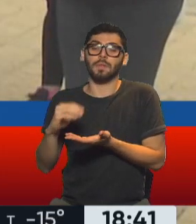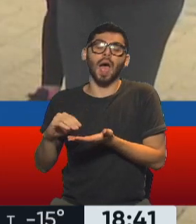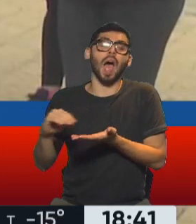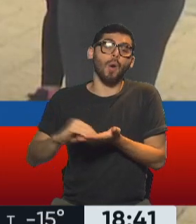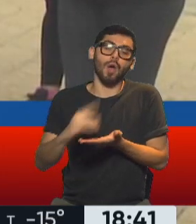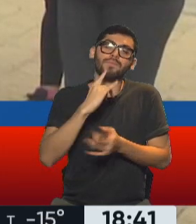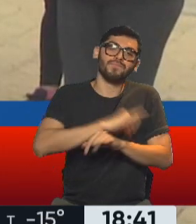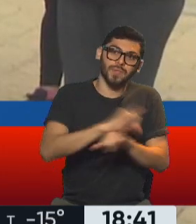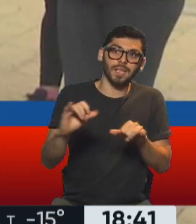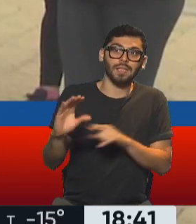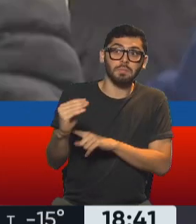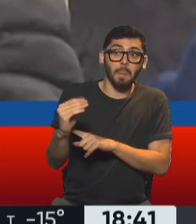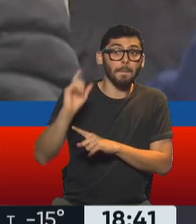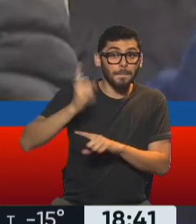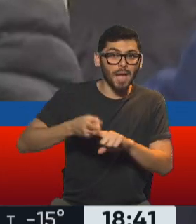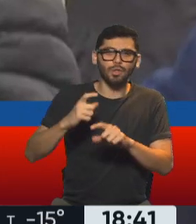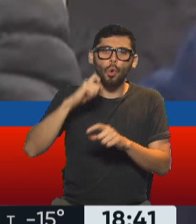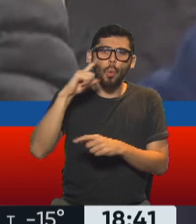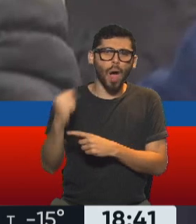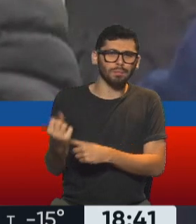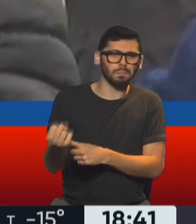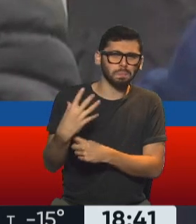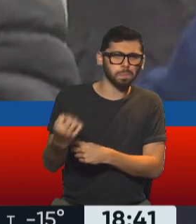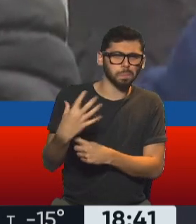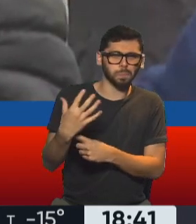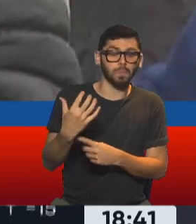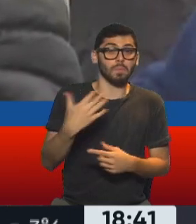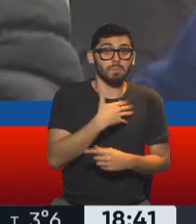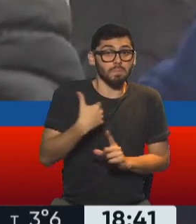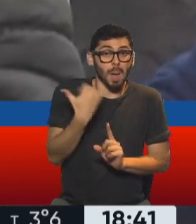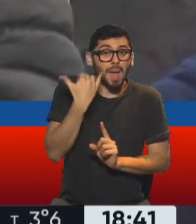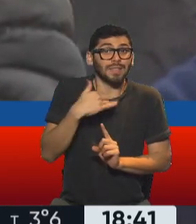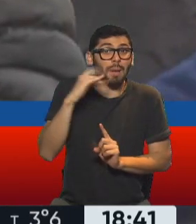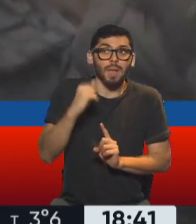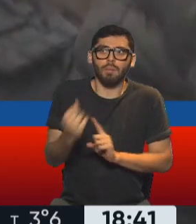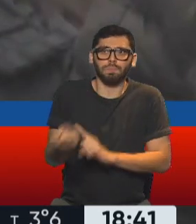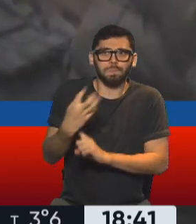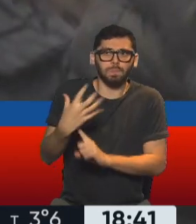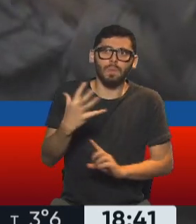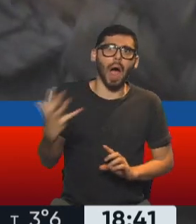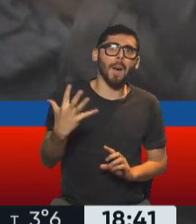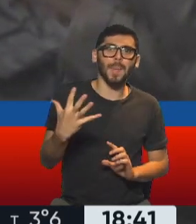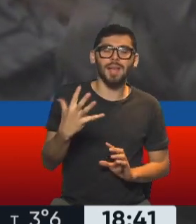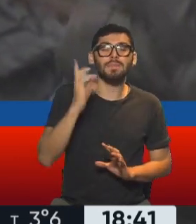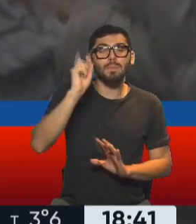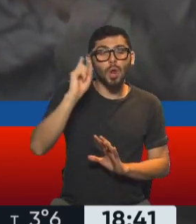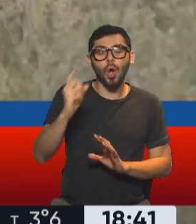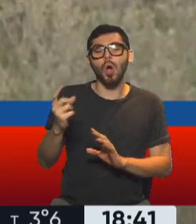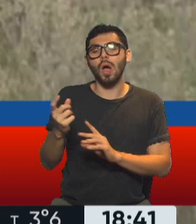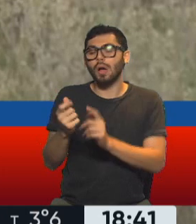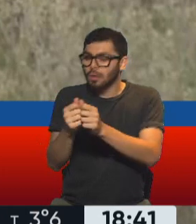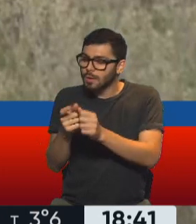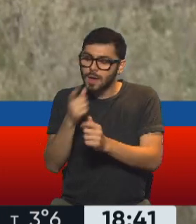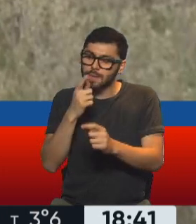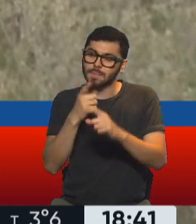de mensajes intimidatorios de WhatsApp que recibió Yamila hace algunos días. Sin embargo, parece que estos mensajes ya habían sido peritados y